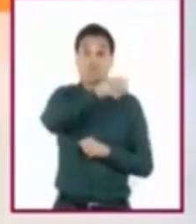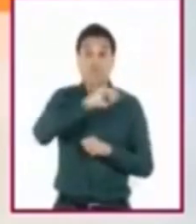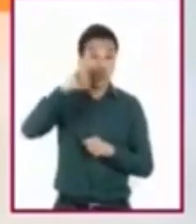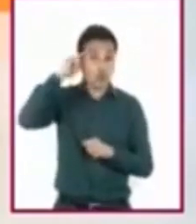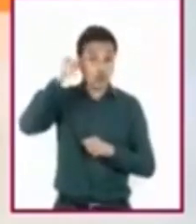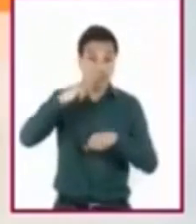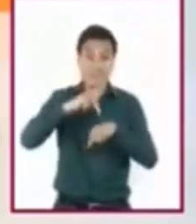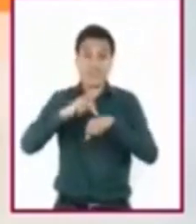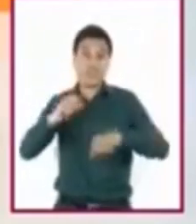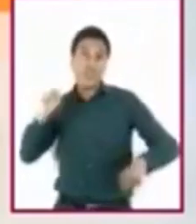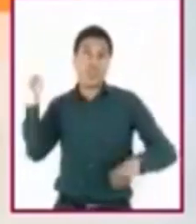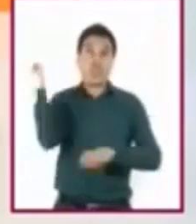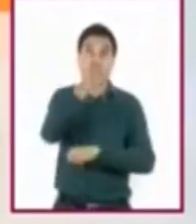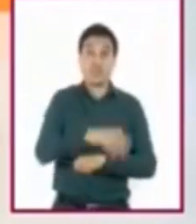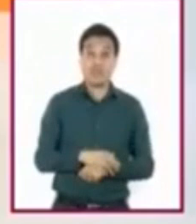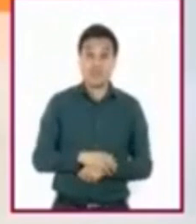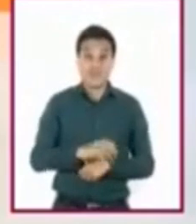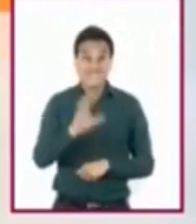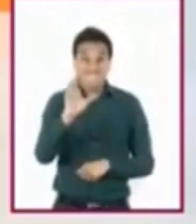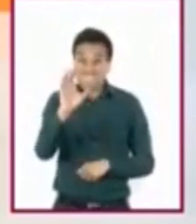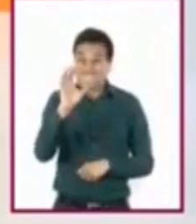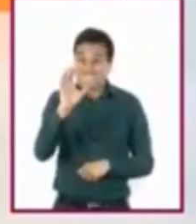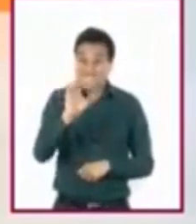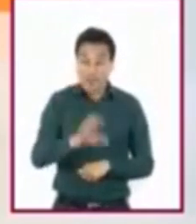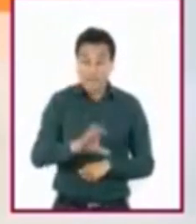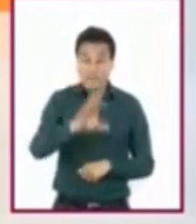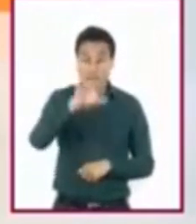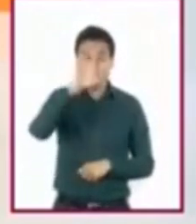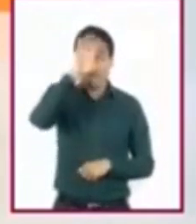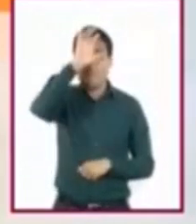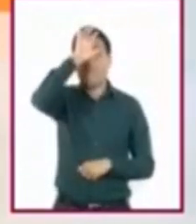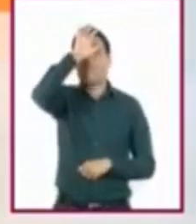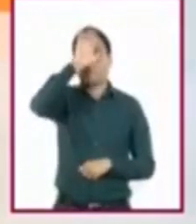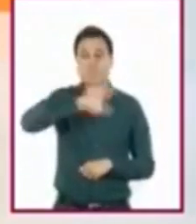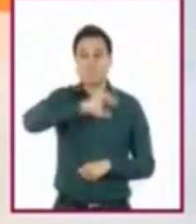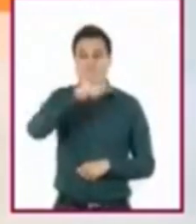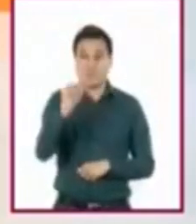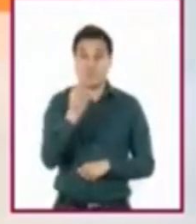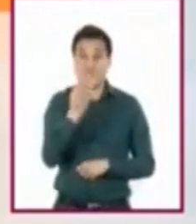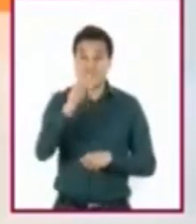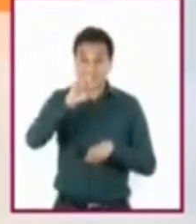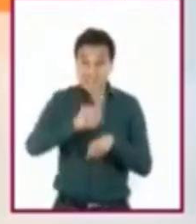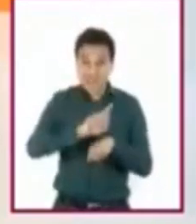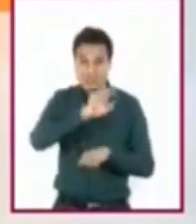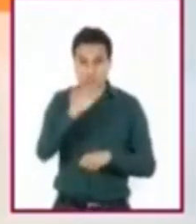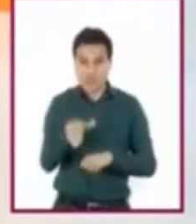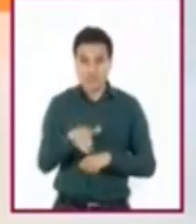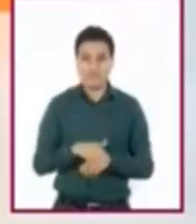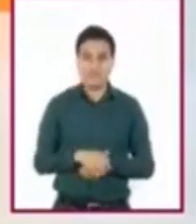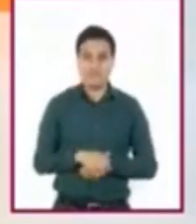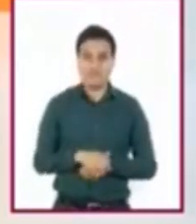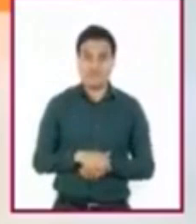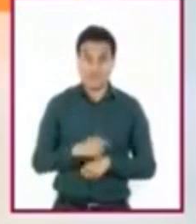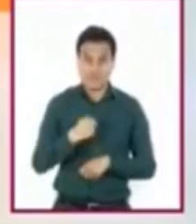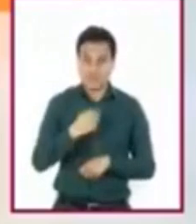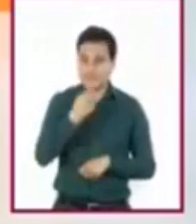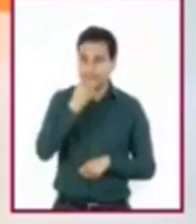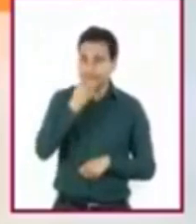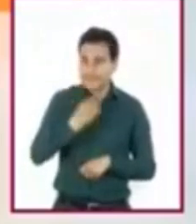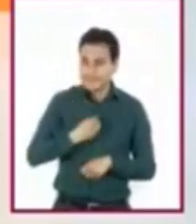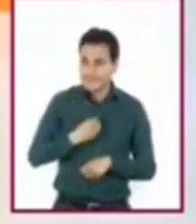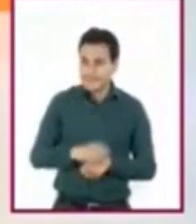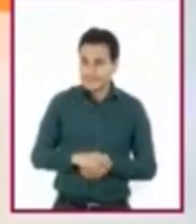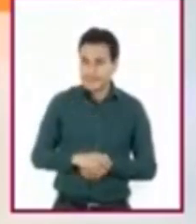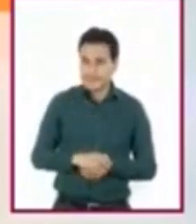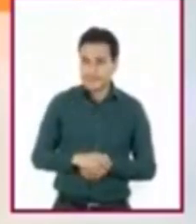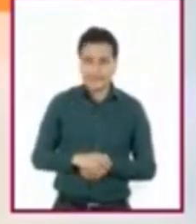suyos en la cabeza, tan grande que de allí a 3 días murió. Y yo le hice sacar así, muerto, a 2 indios que